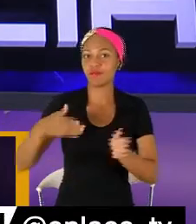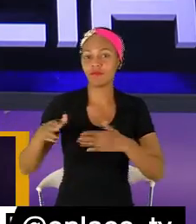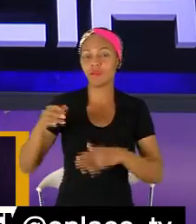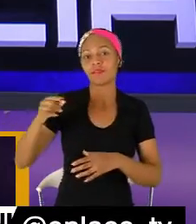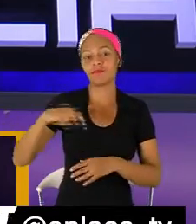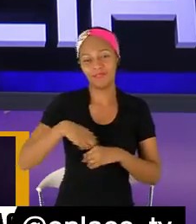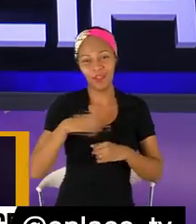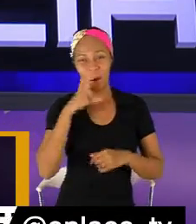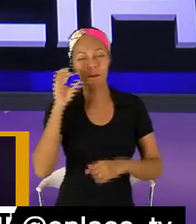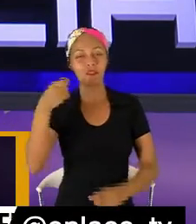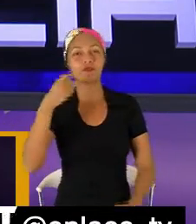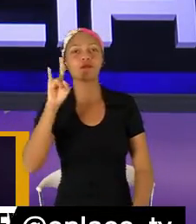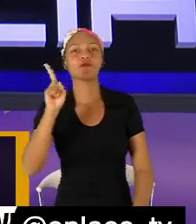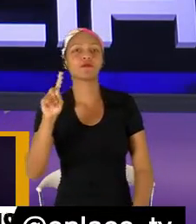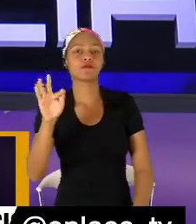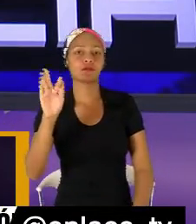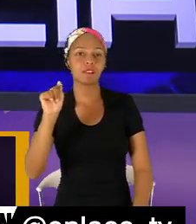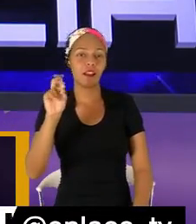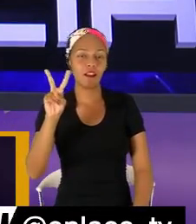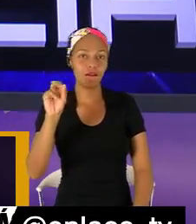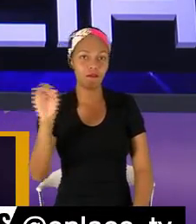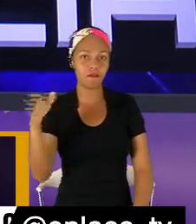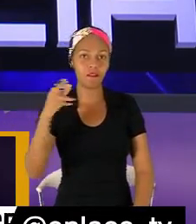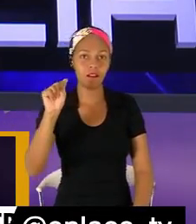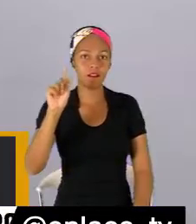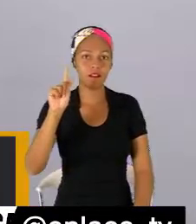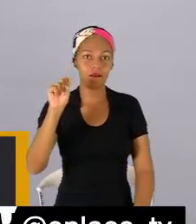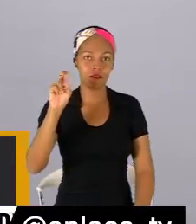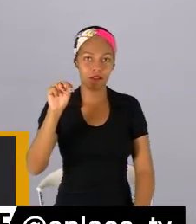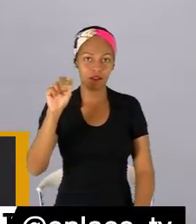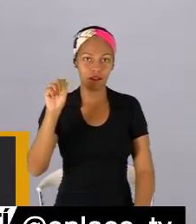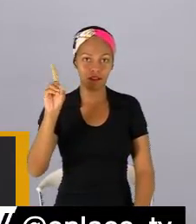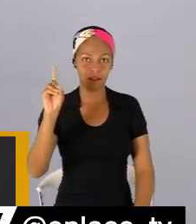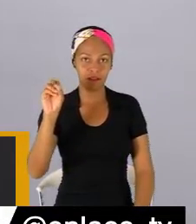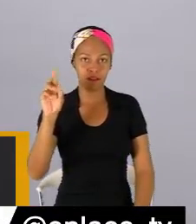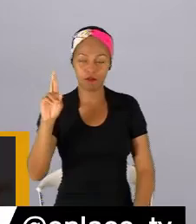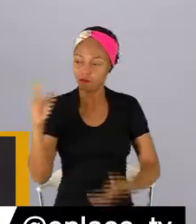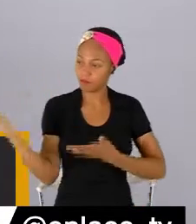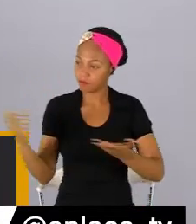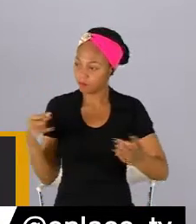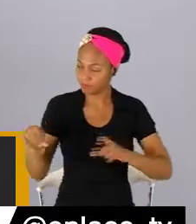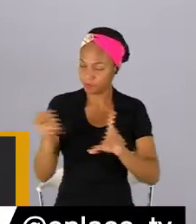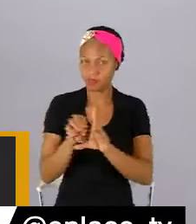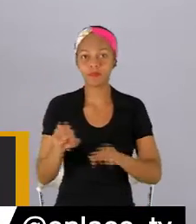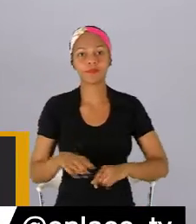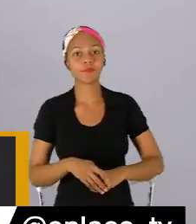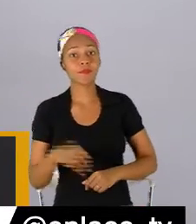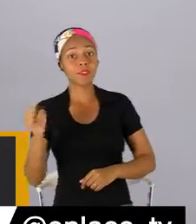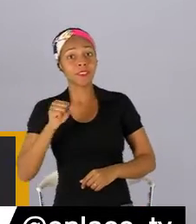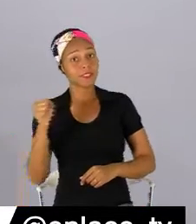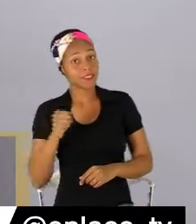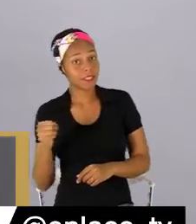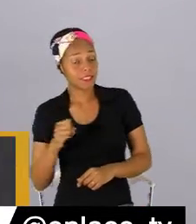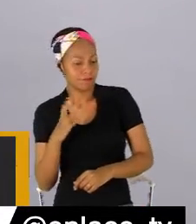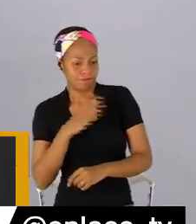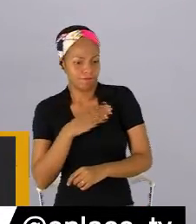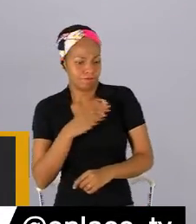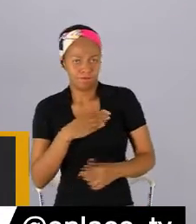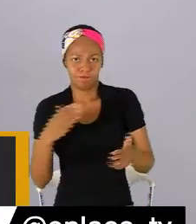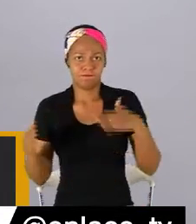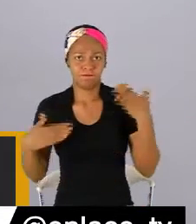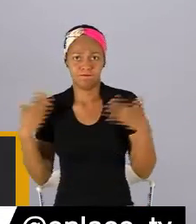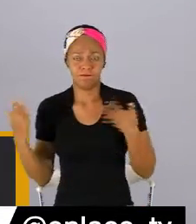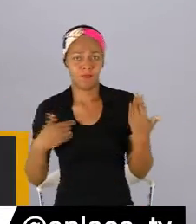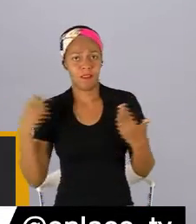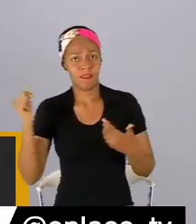Gustavo Afanador. Bienvenido a Enlace Noticias. Sí, y a mí, pues, muy contento de lo que viene ocurriendo en Barranca